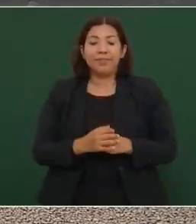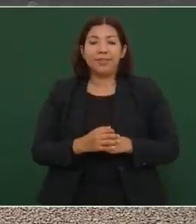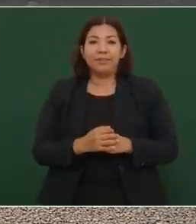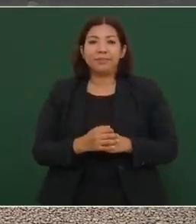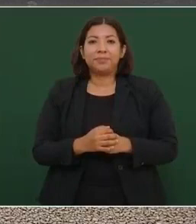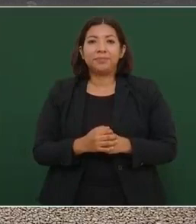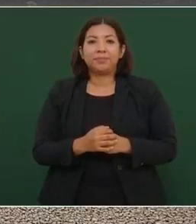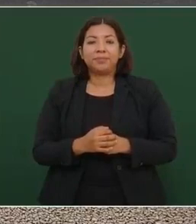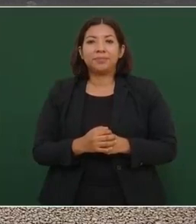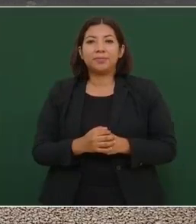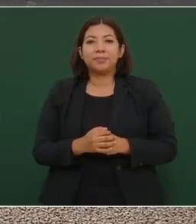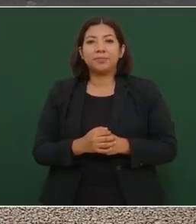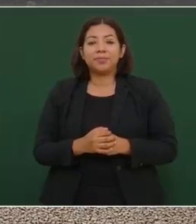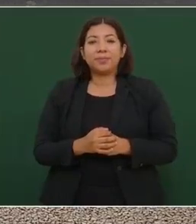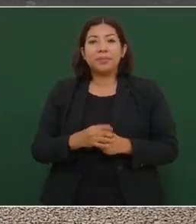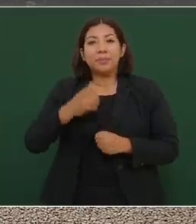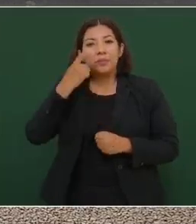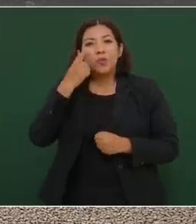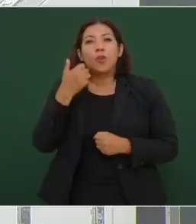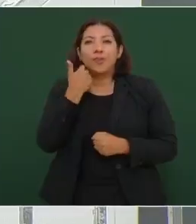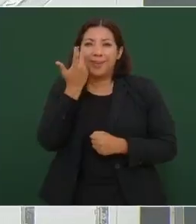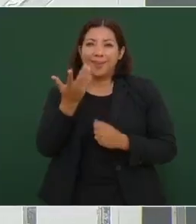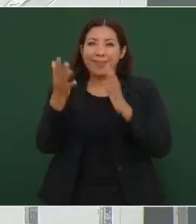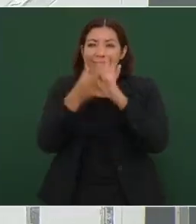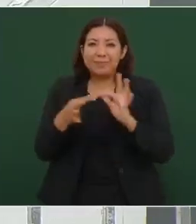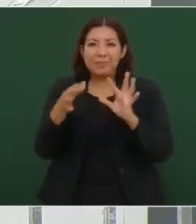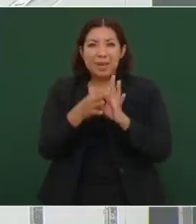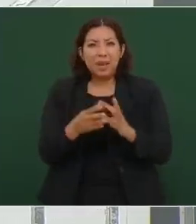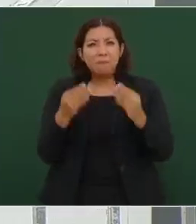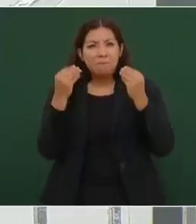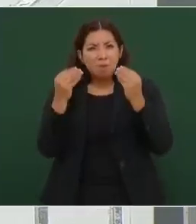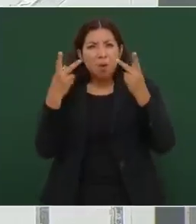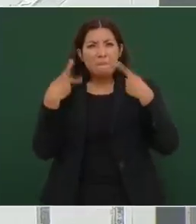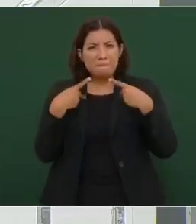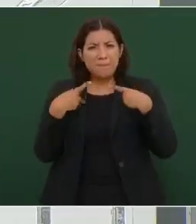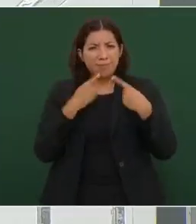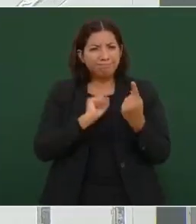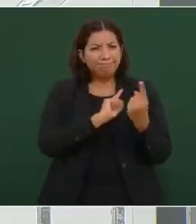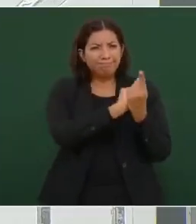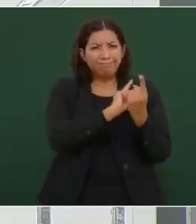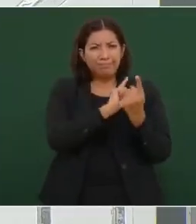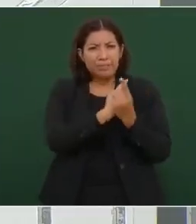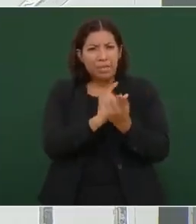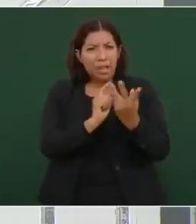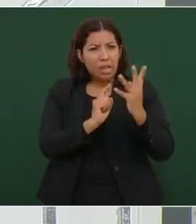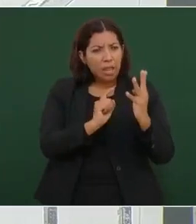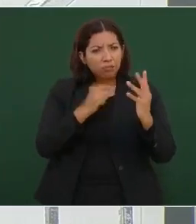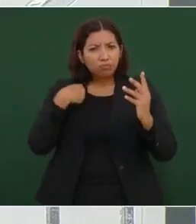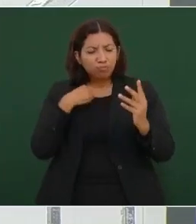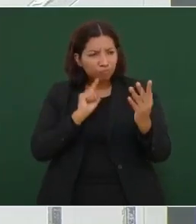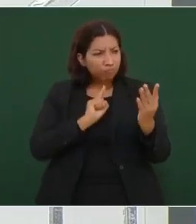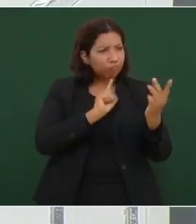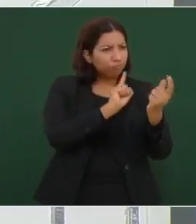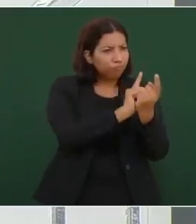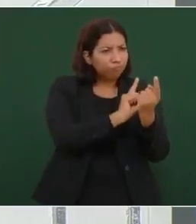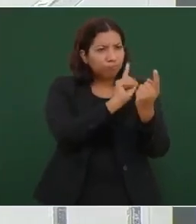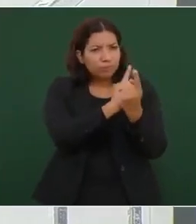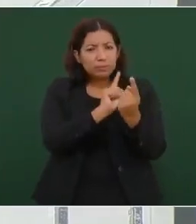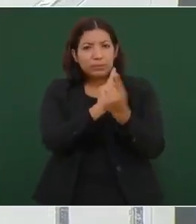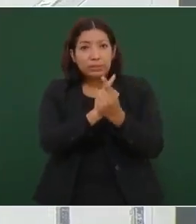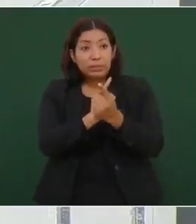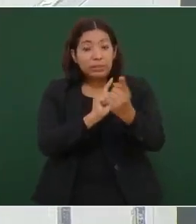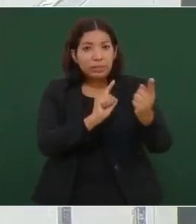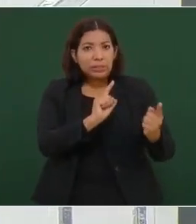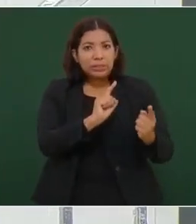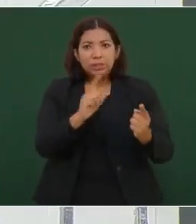gente que me encuentro en las calles, en las comunidades, en las más marginadas, en las más alejadas, cómo hablan sobre